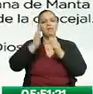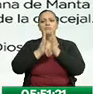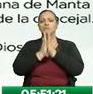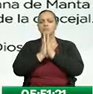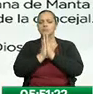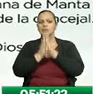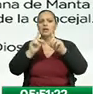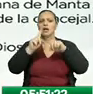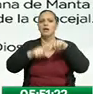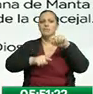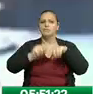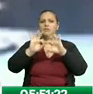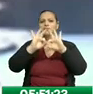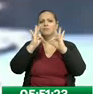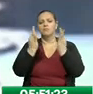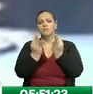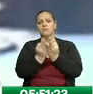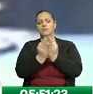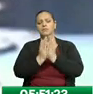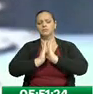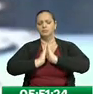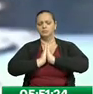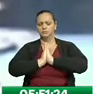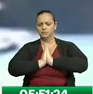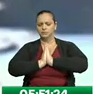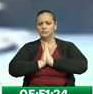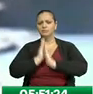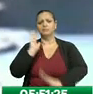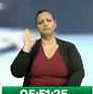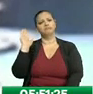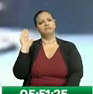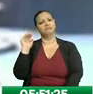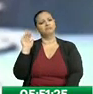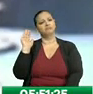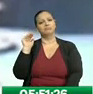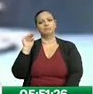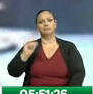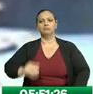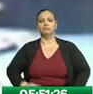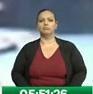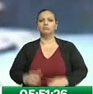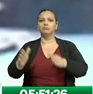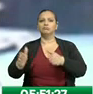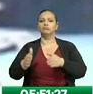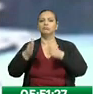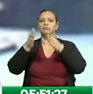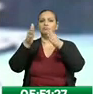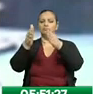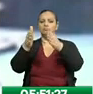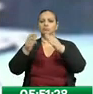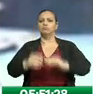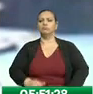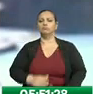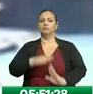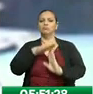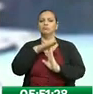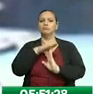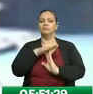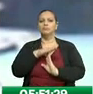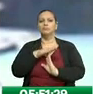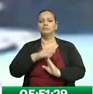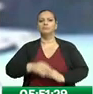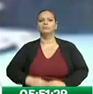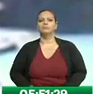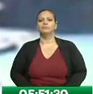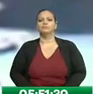a la concejal. Por la misericordia de Dios, nuestra hermana Violeta descanse en paz. Que así sea. Concede al Señor el descanso